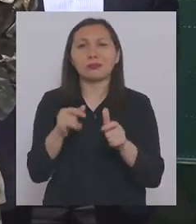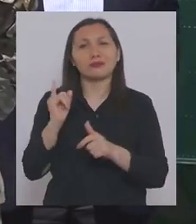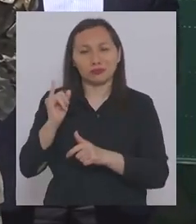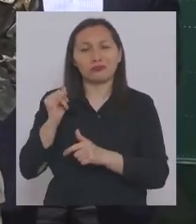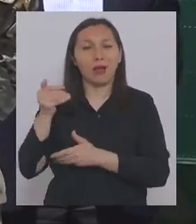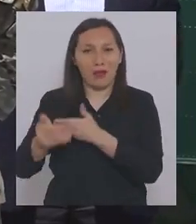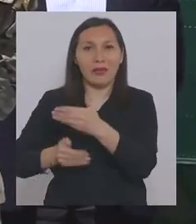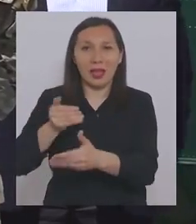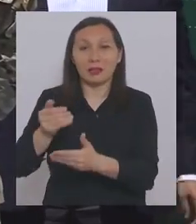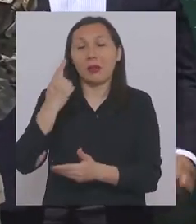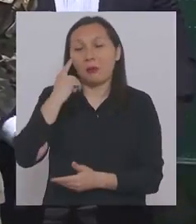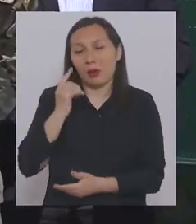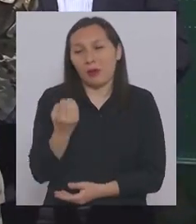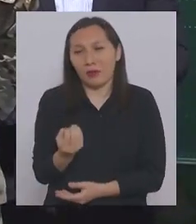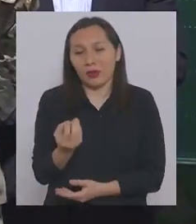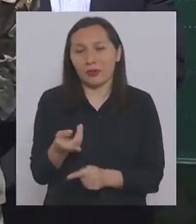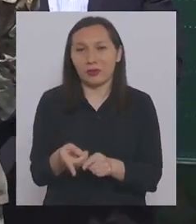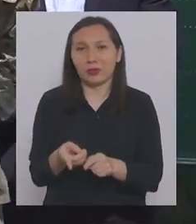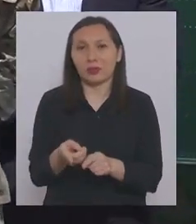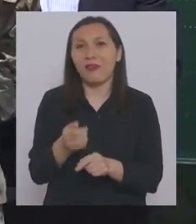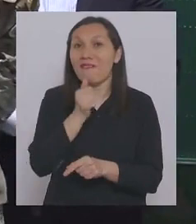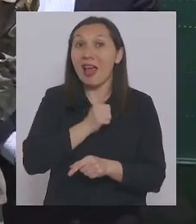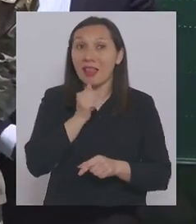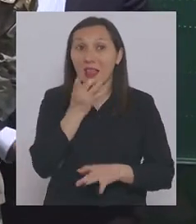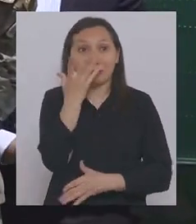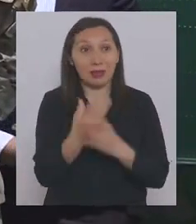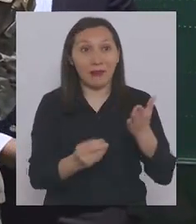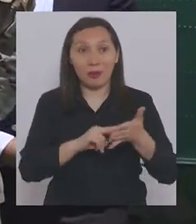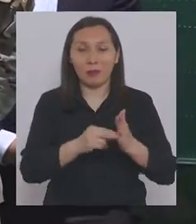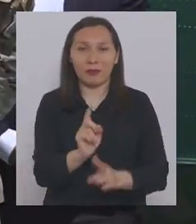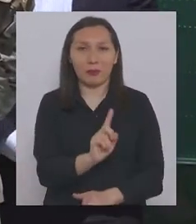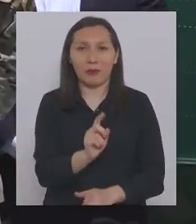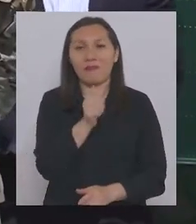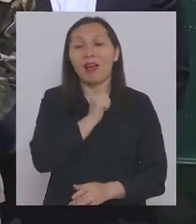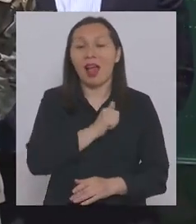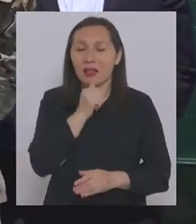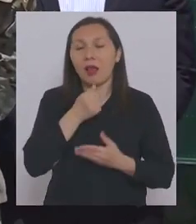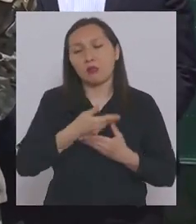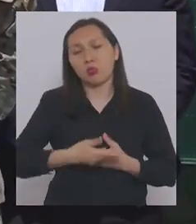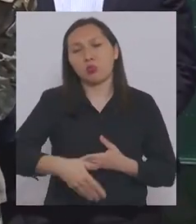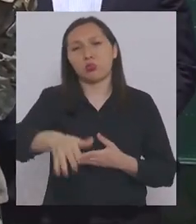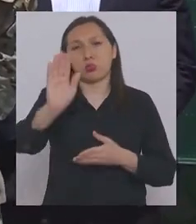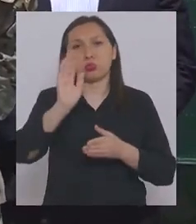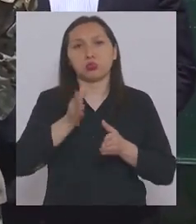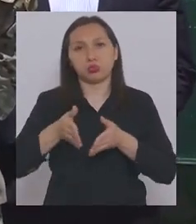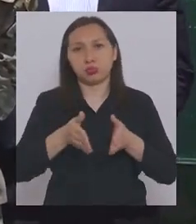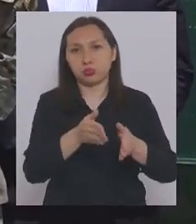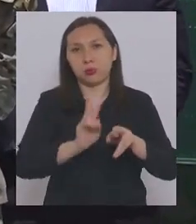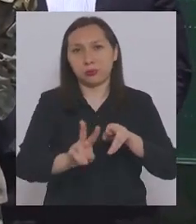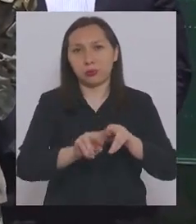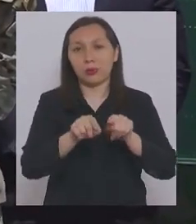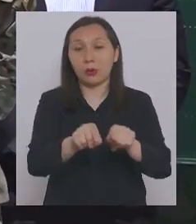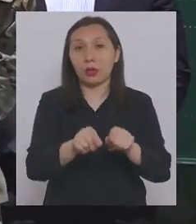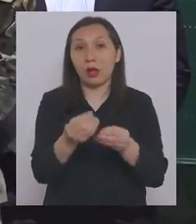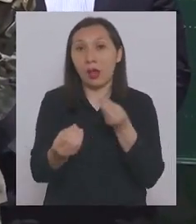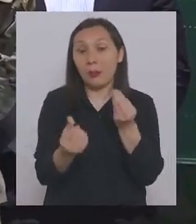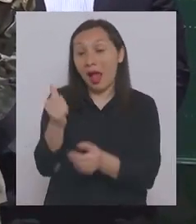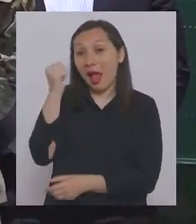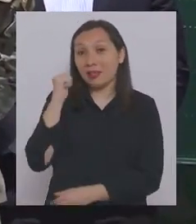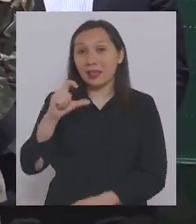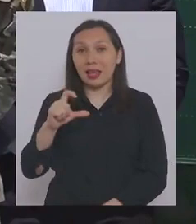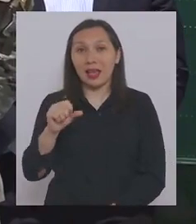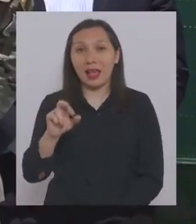avanzando. Pero por supuesto, no hemos resuelto el problema. Y todavía nos queda mucho camino por recorrer. Y lo que ocurrió ayer en